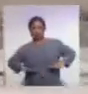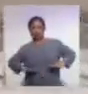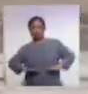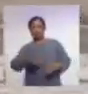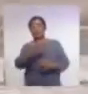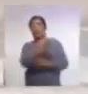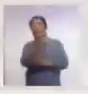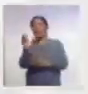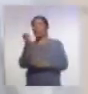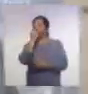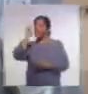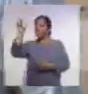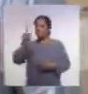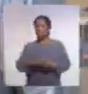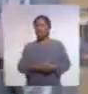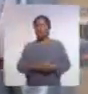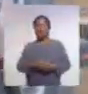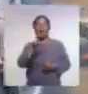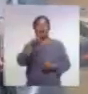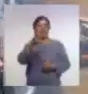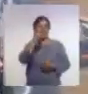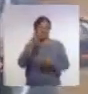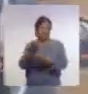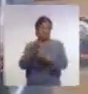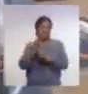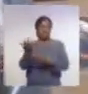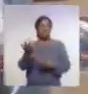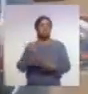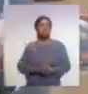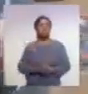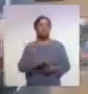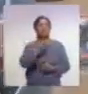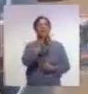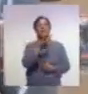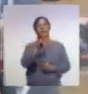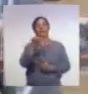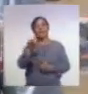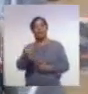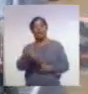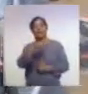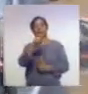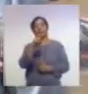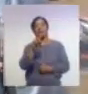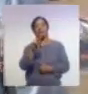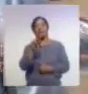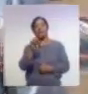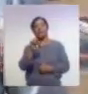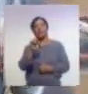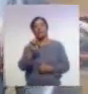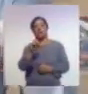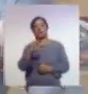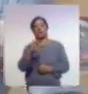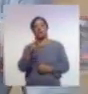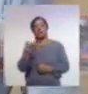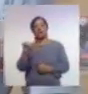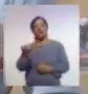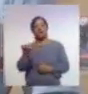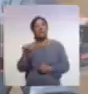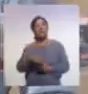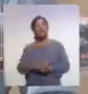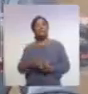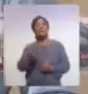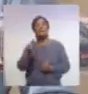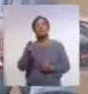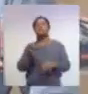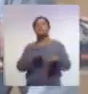gerente del proyecto. Anteriormente lo que estábamos trabajando era sobre los niveles y los transmines. Esos transmines son